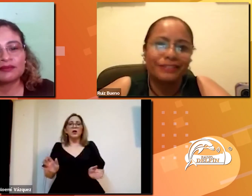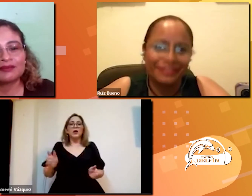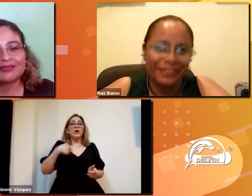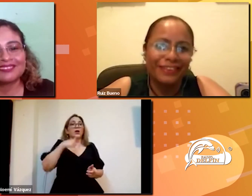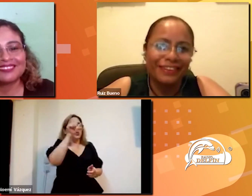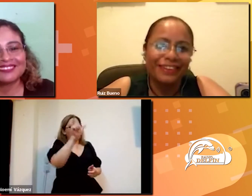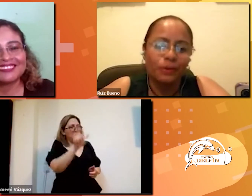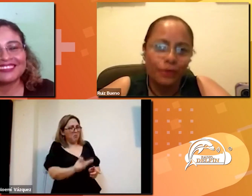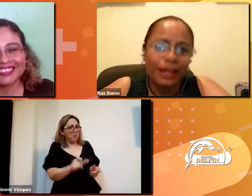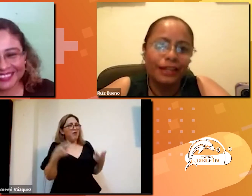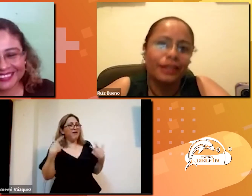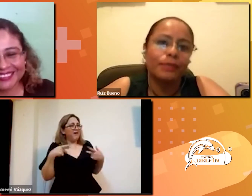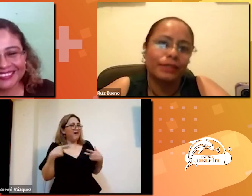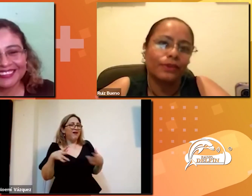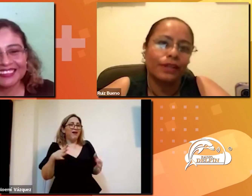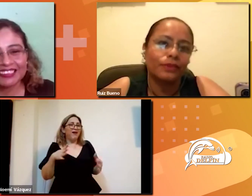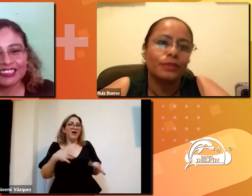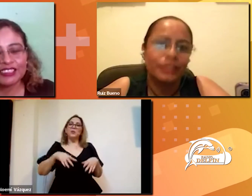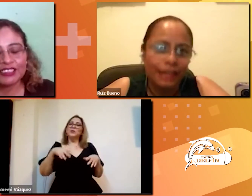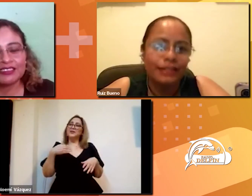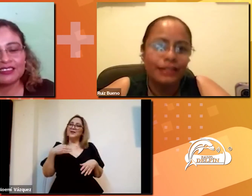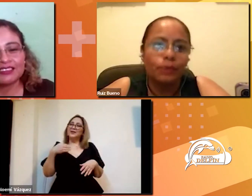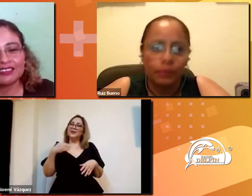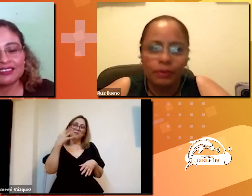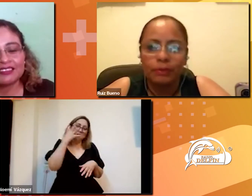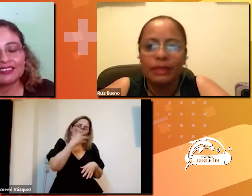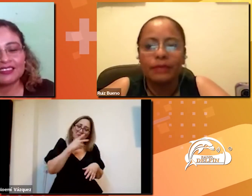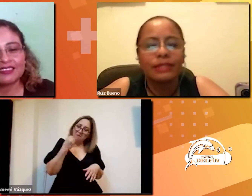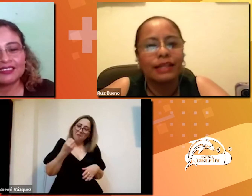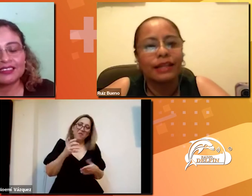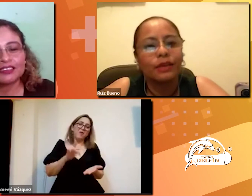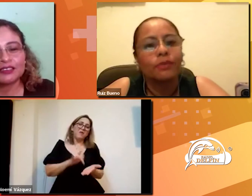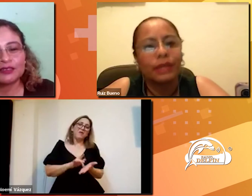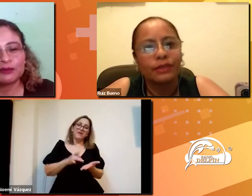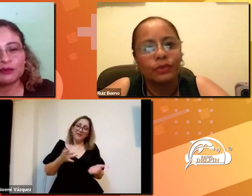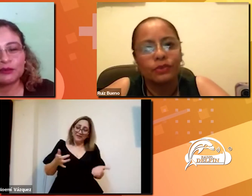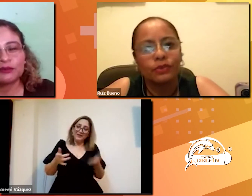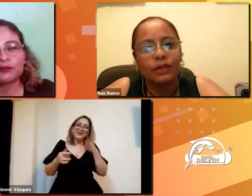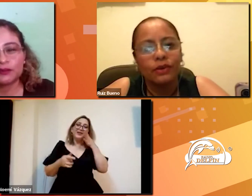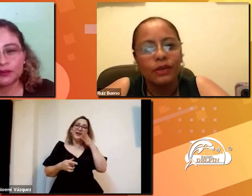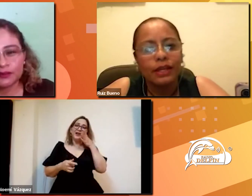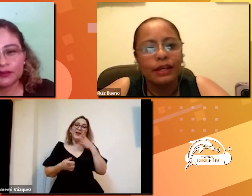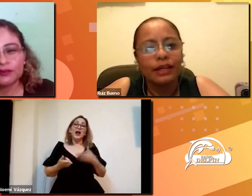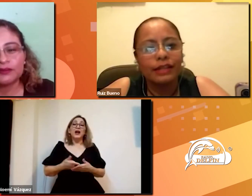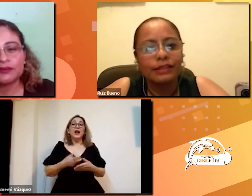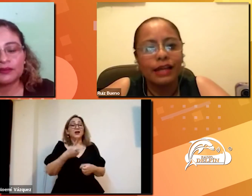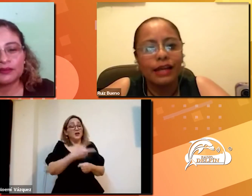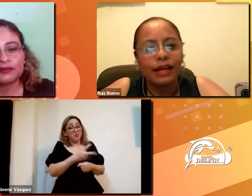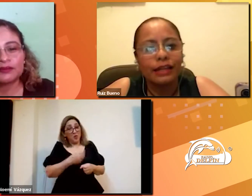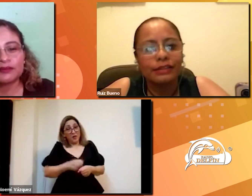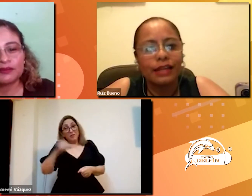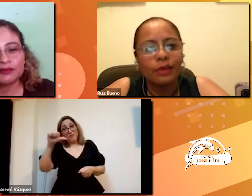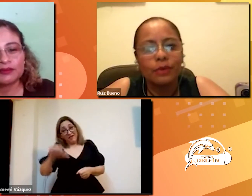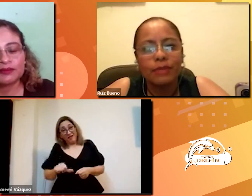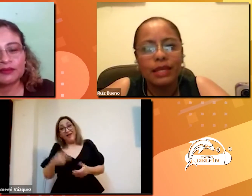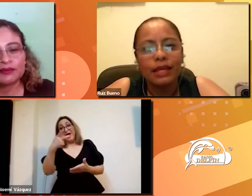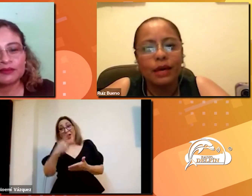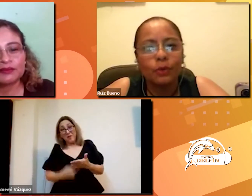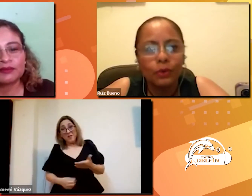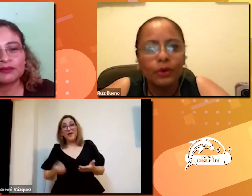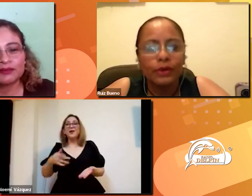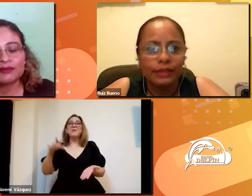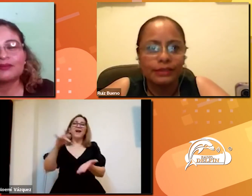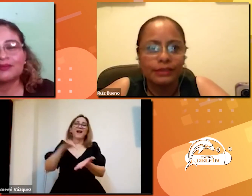así, ¿no? Como una linda persona. Entonces, gracias por permitirme estar aquí compartiendo contigo, gracias a Noemí,